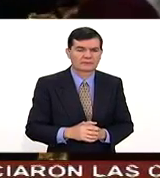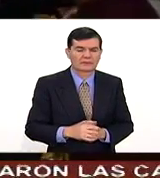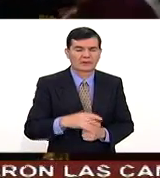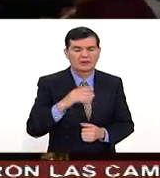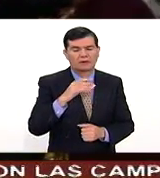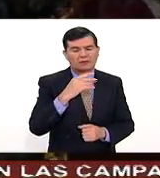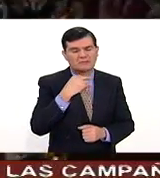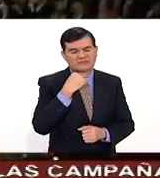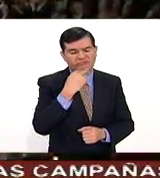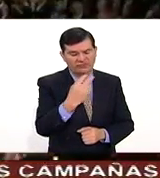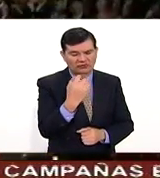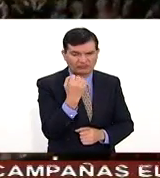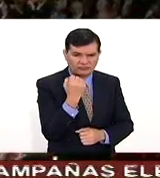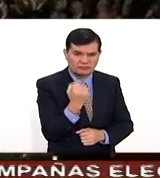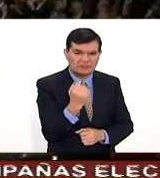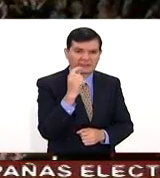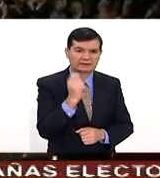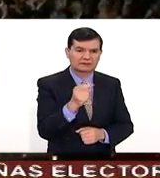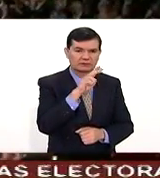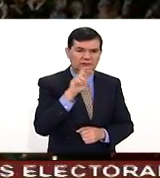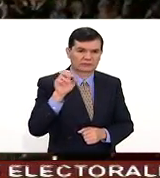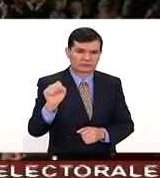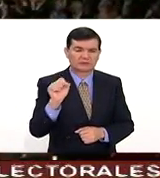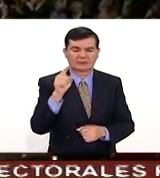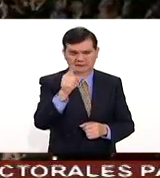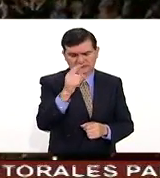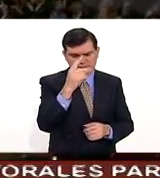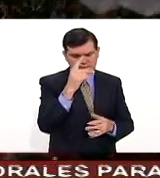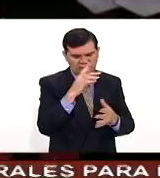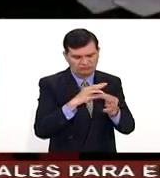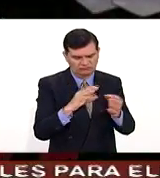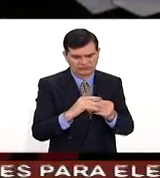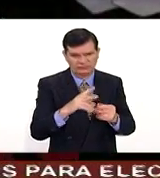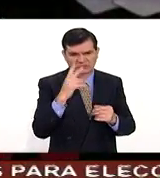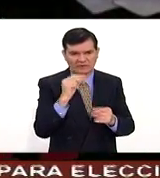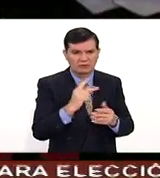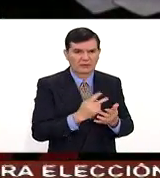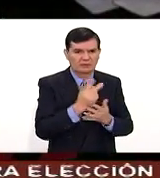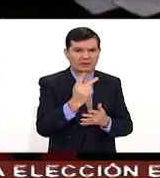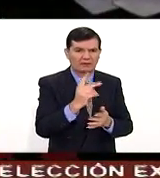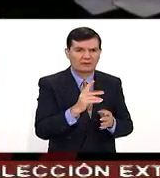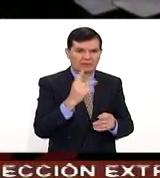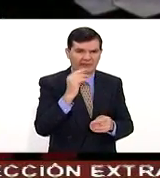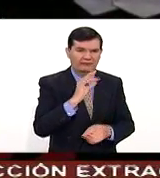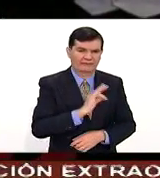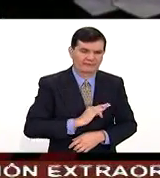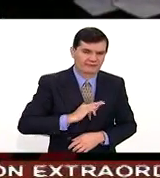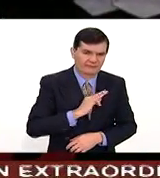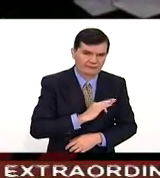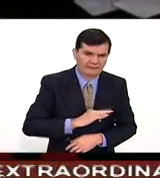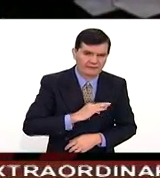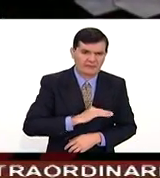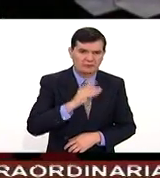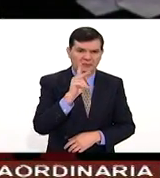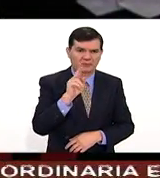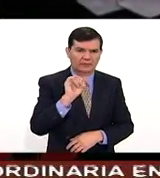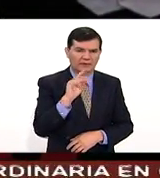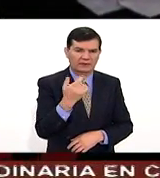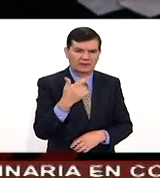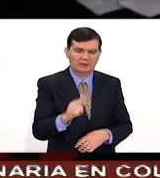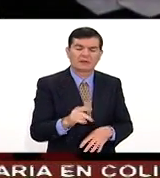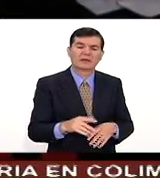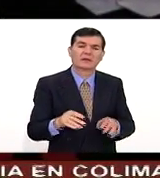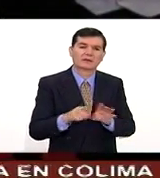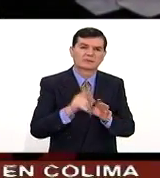Voz muy crítica de lo que fue la Unión Soviética, obviamente no recibió la felicitación de Vladimir Putin. Bueno,